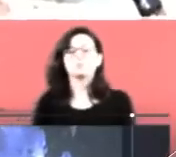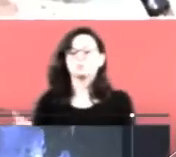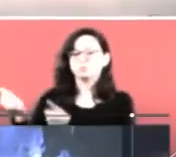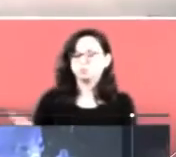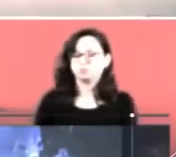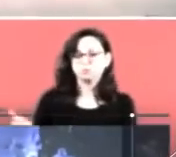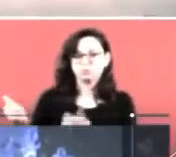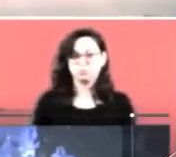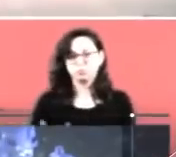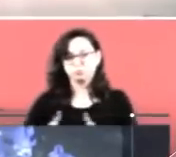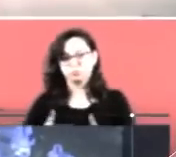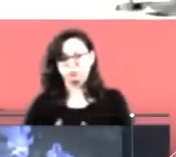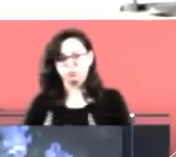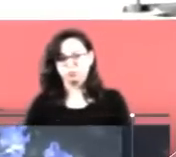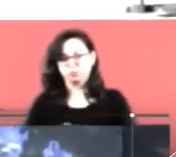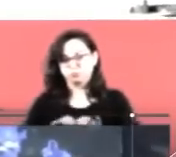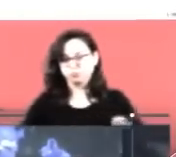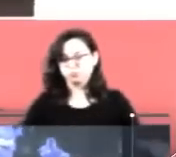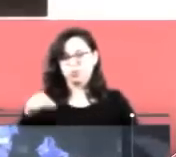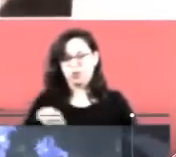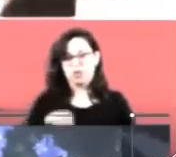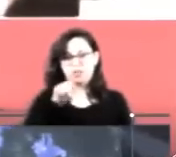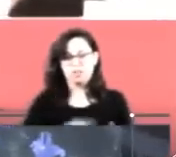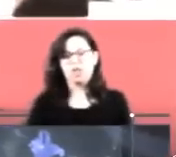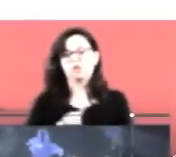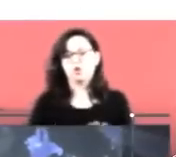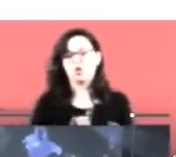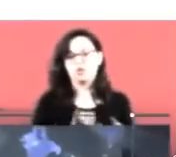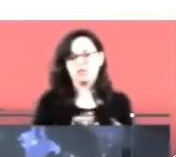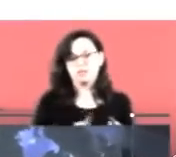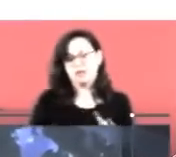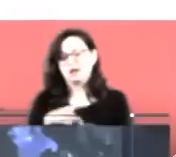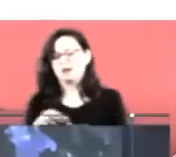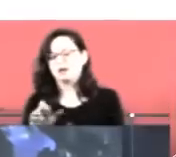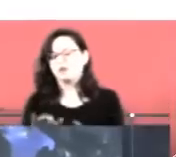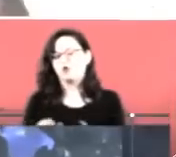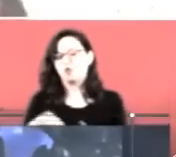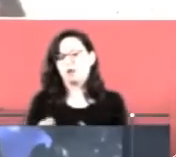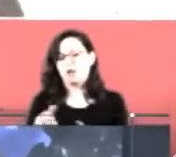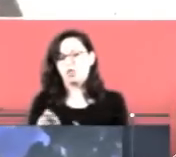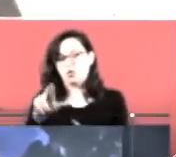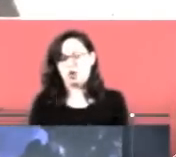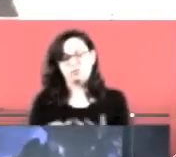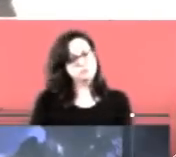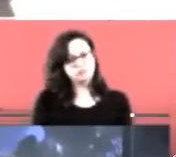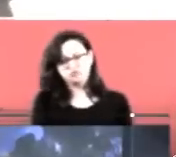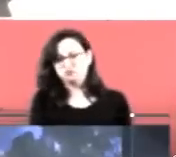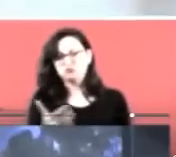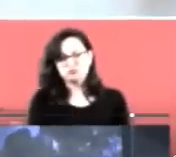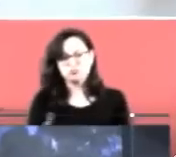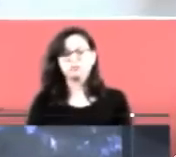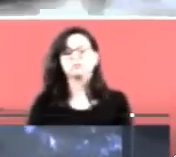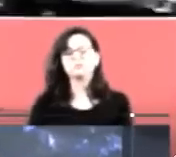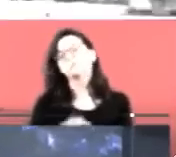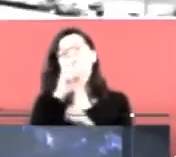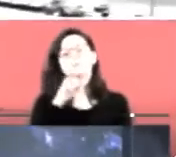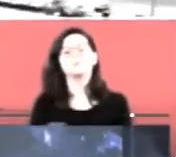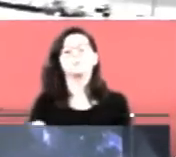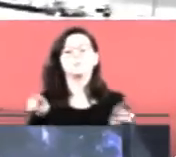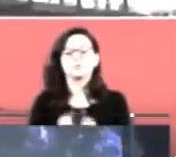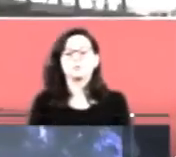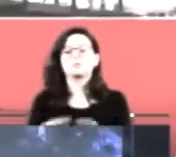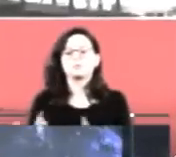el mundo. Y esta refinería que traía una tasa de retorno del 14%, hoy trae una tasa de retorno del